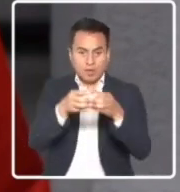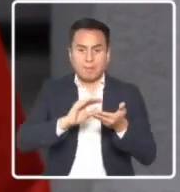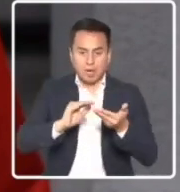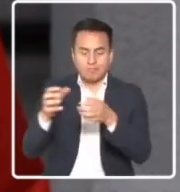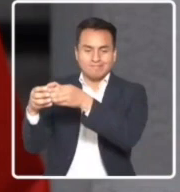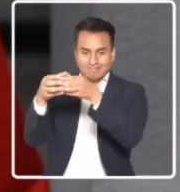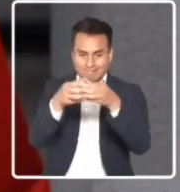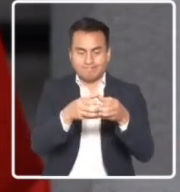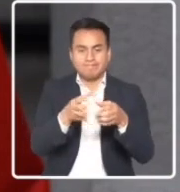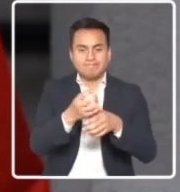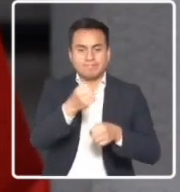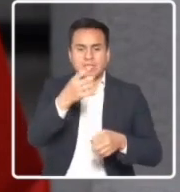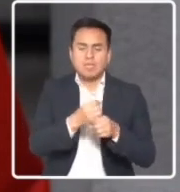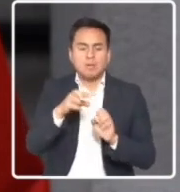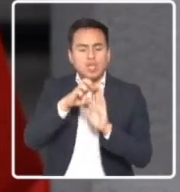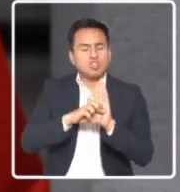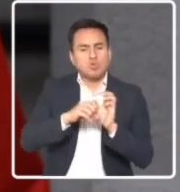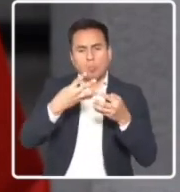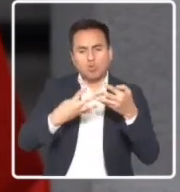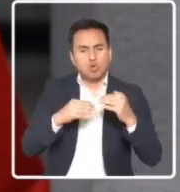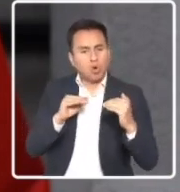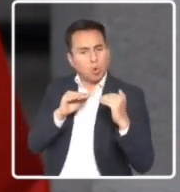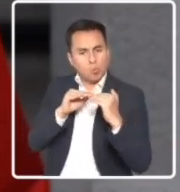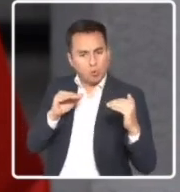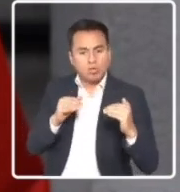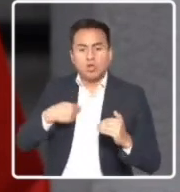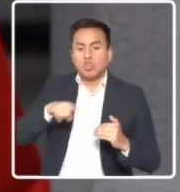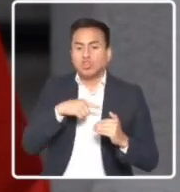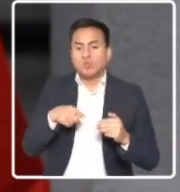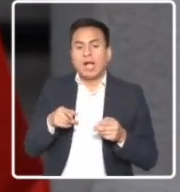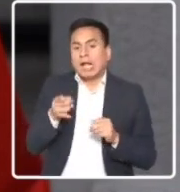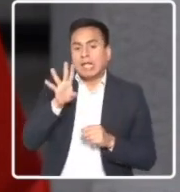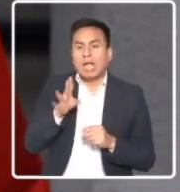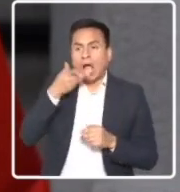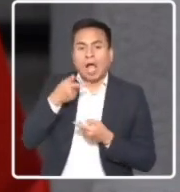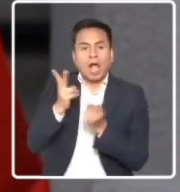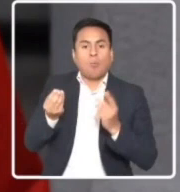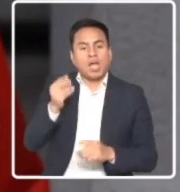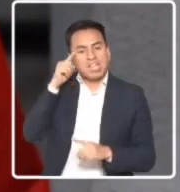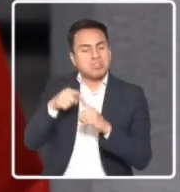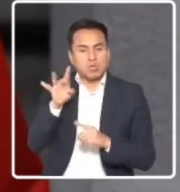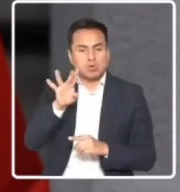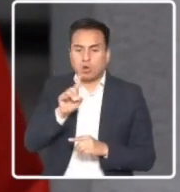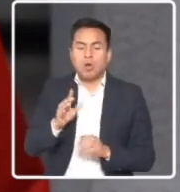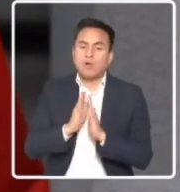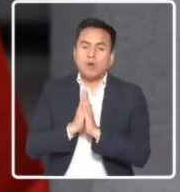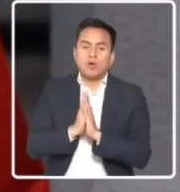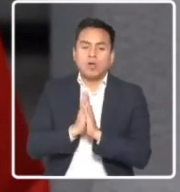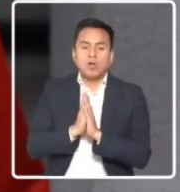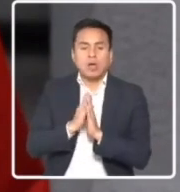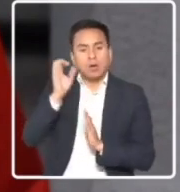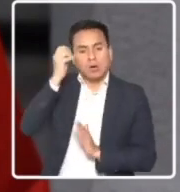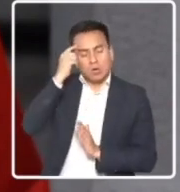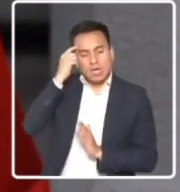perdón, muchos proyectos en común, y no estamos disponibles para quedarnos solamente en declaraciones de buenas intenciones, y les pido por favor que nos juzguen por